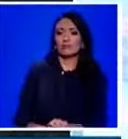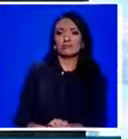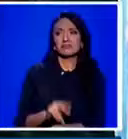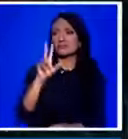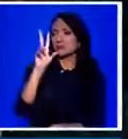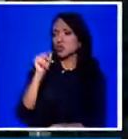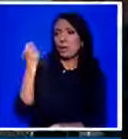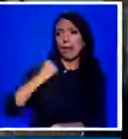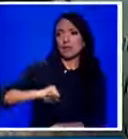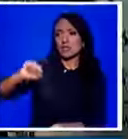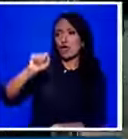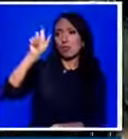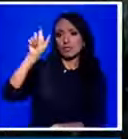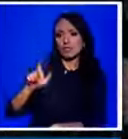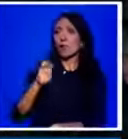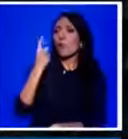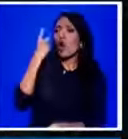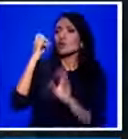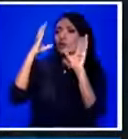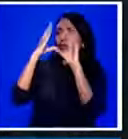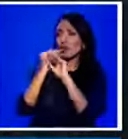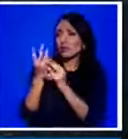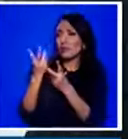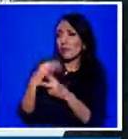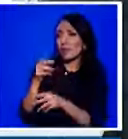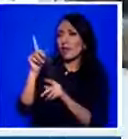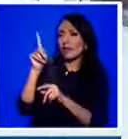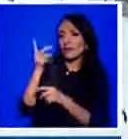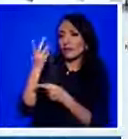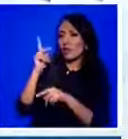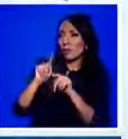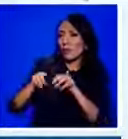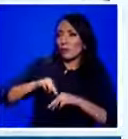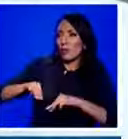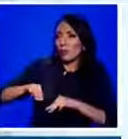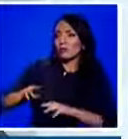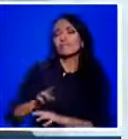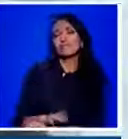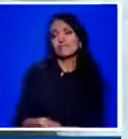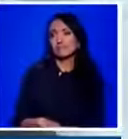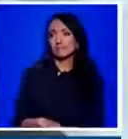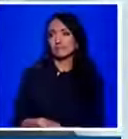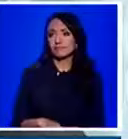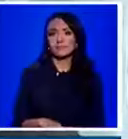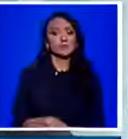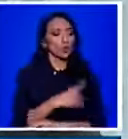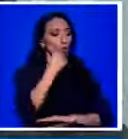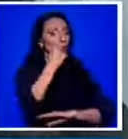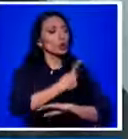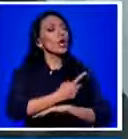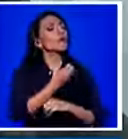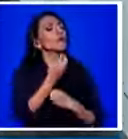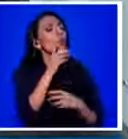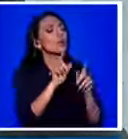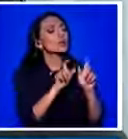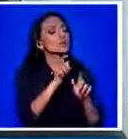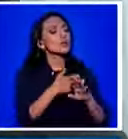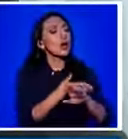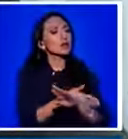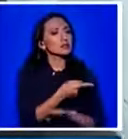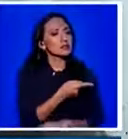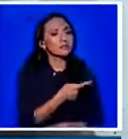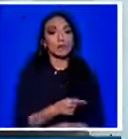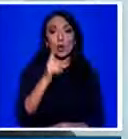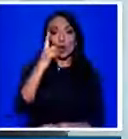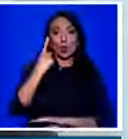la gente por el toque de queda y el temor que tienen de viajar, me imagino. Es decir, que en un día, ¿cuántas personas viajaban?